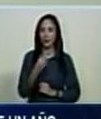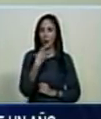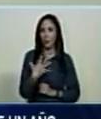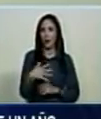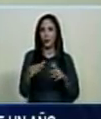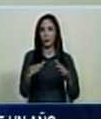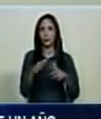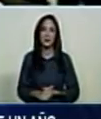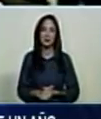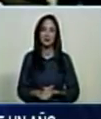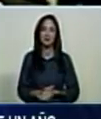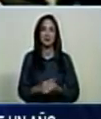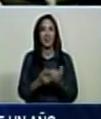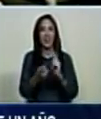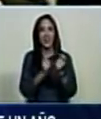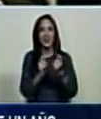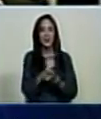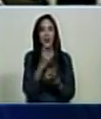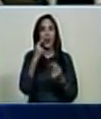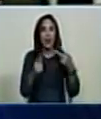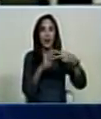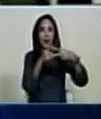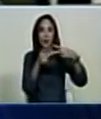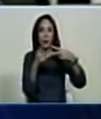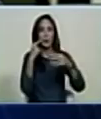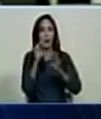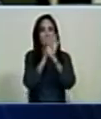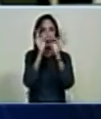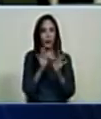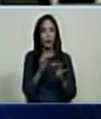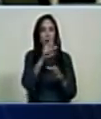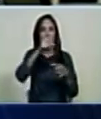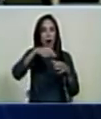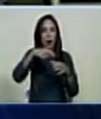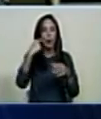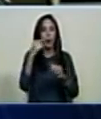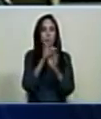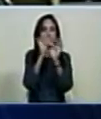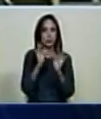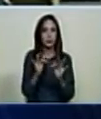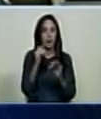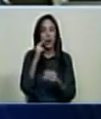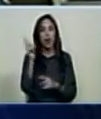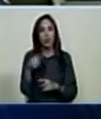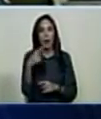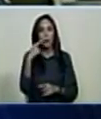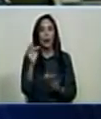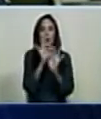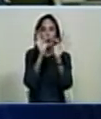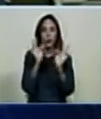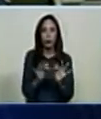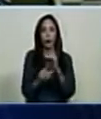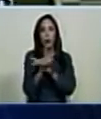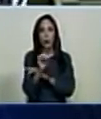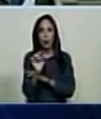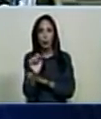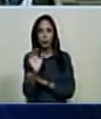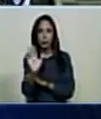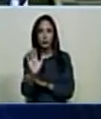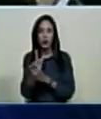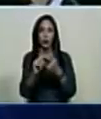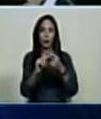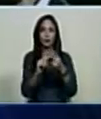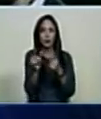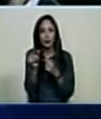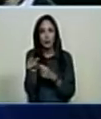trabajador. Estos son los dos primeros instrumentos para el ahorro y las dos primeras presentaciones de los